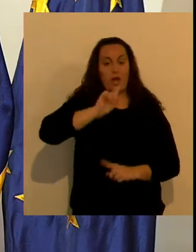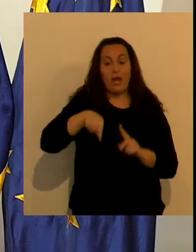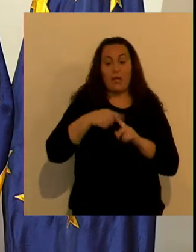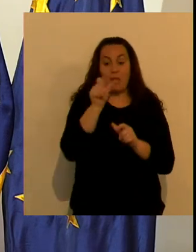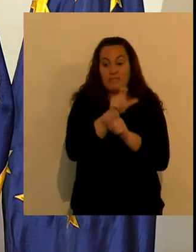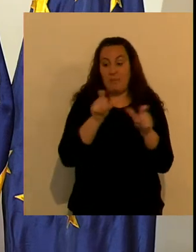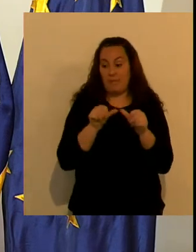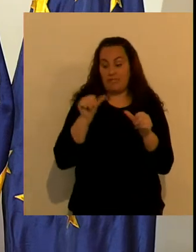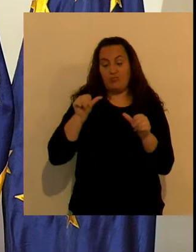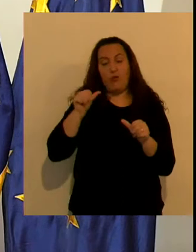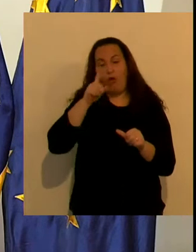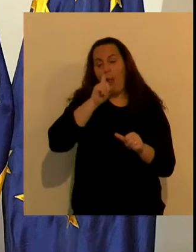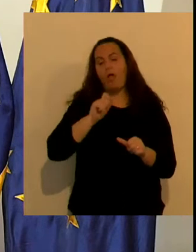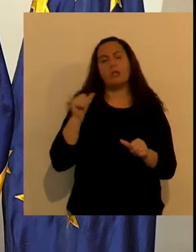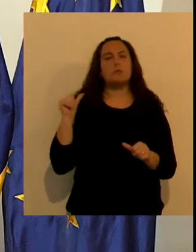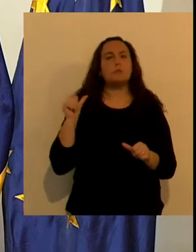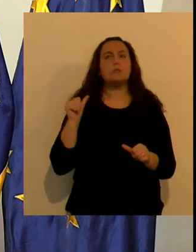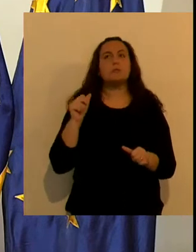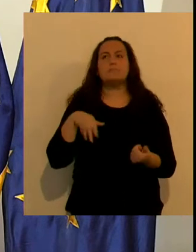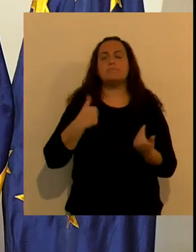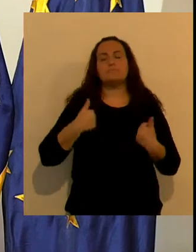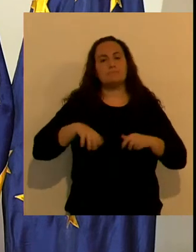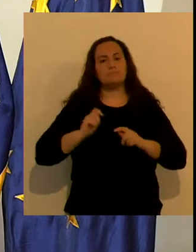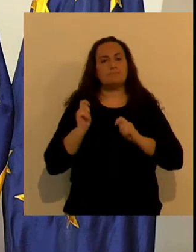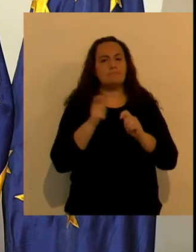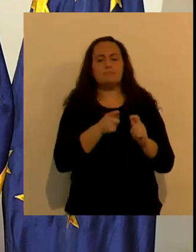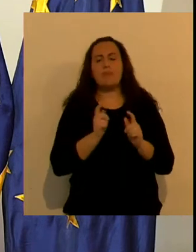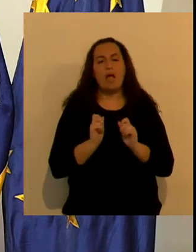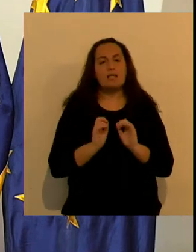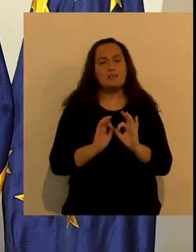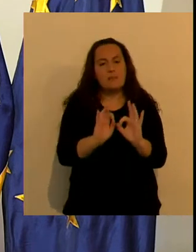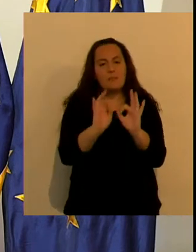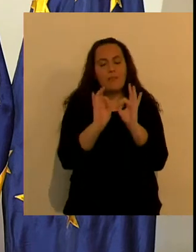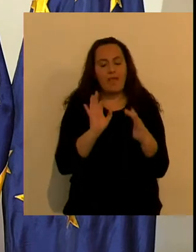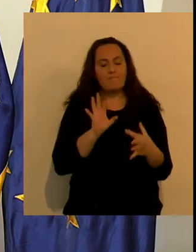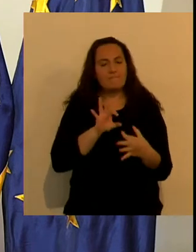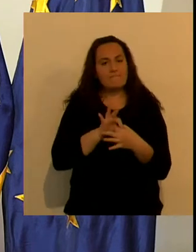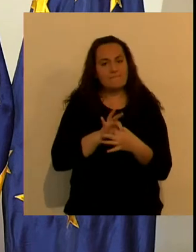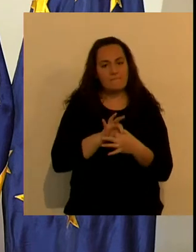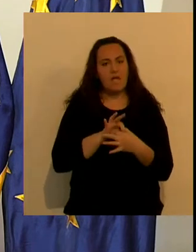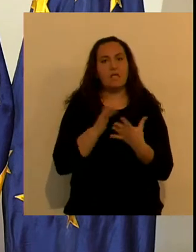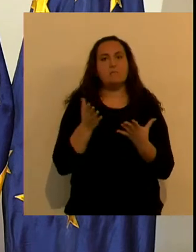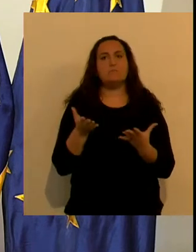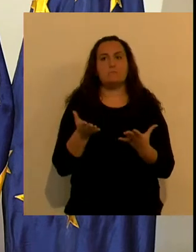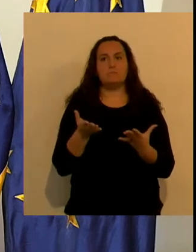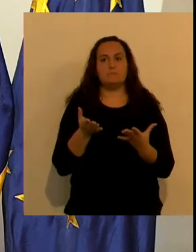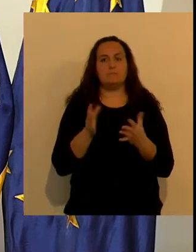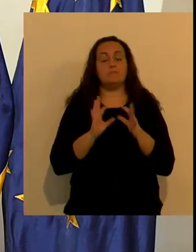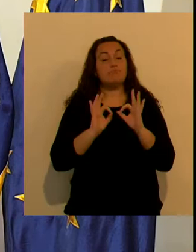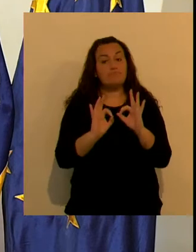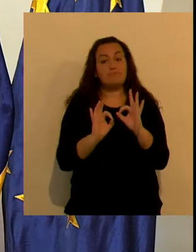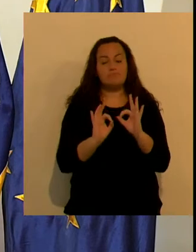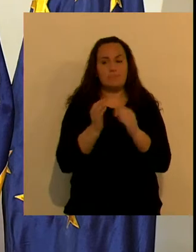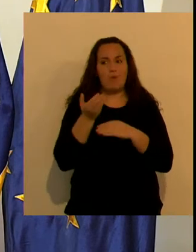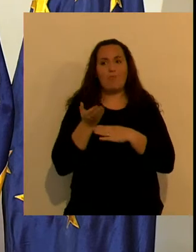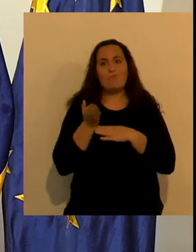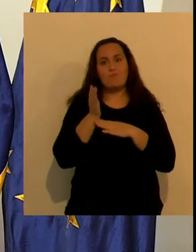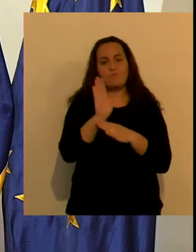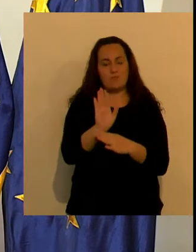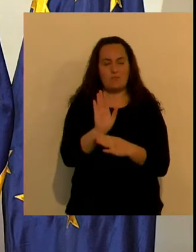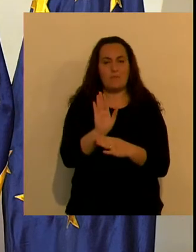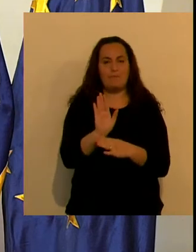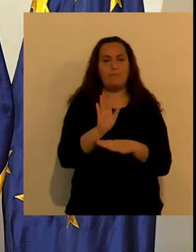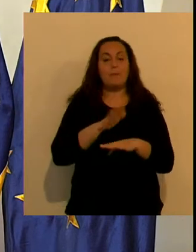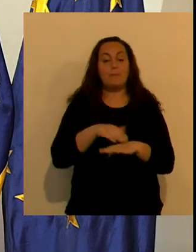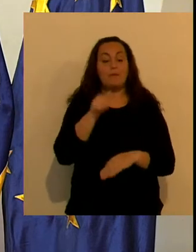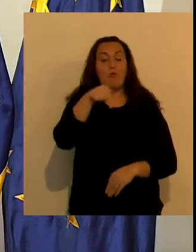últimos años han puesto una especial vinculación o han tenido una especial vinculación con esta iniciativa para